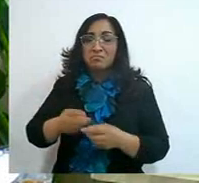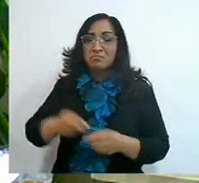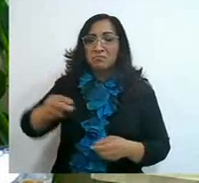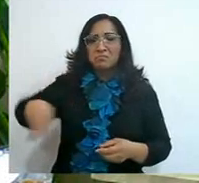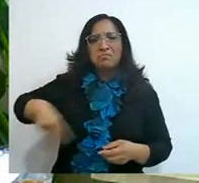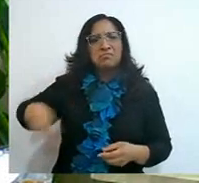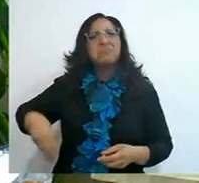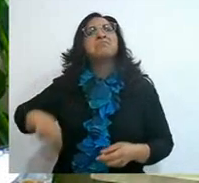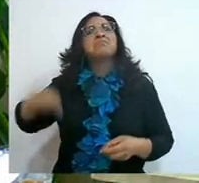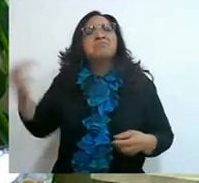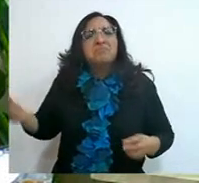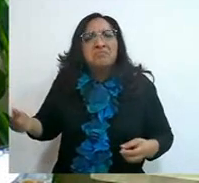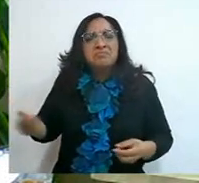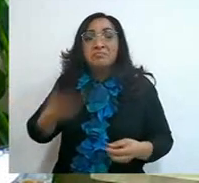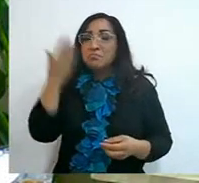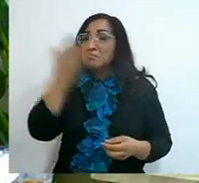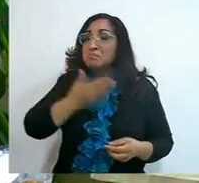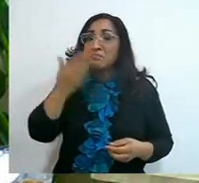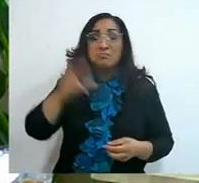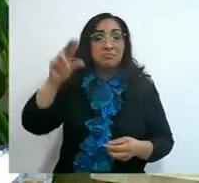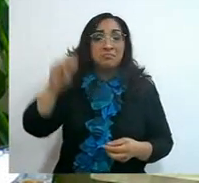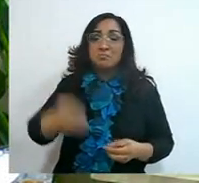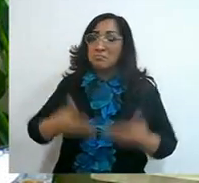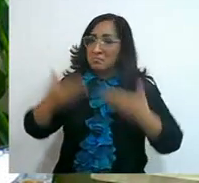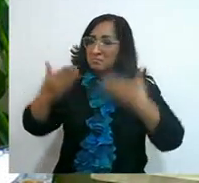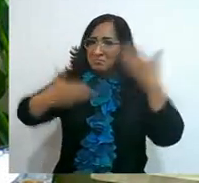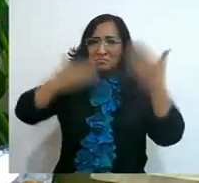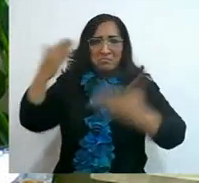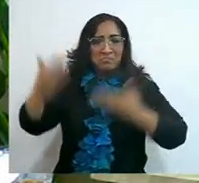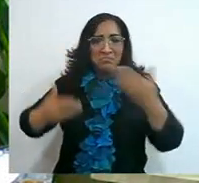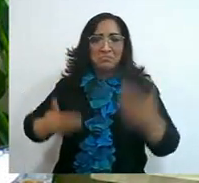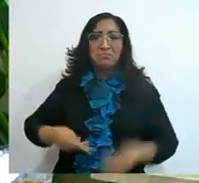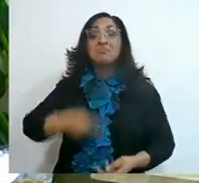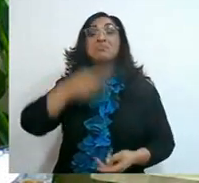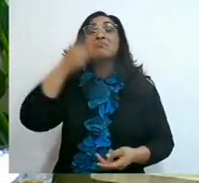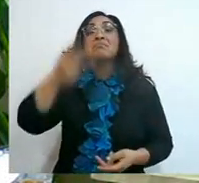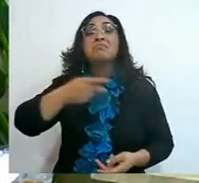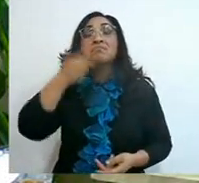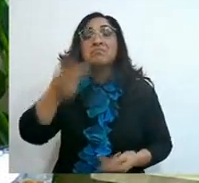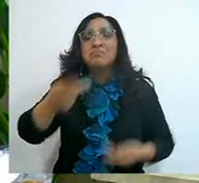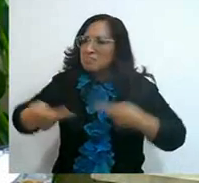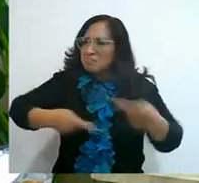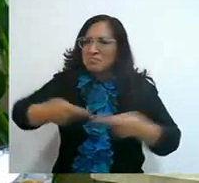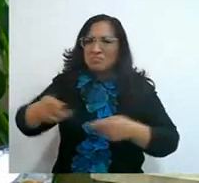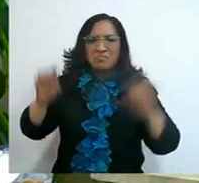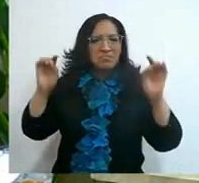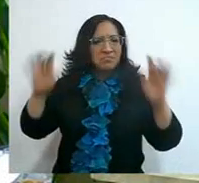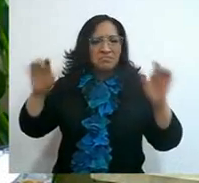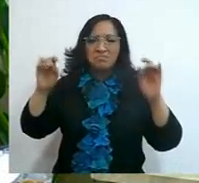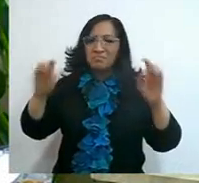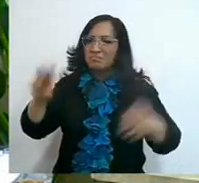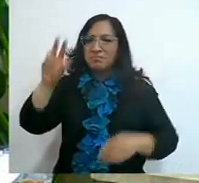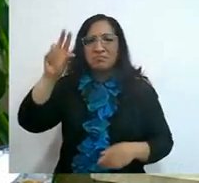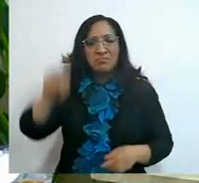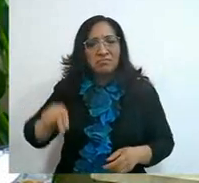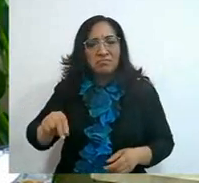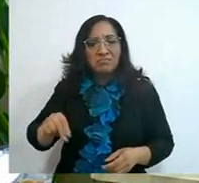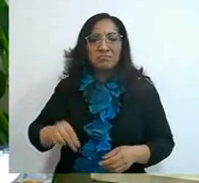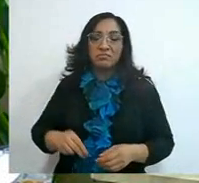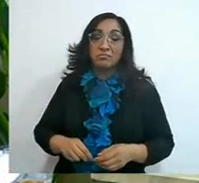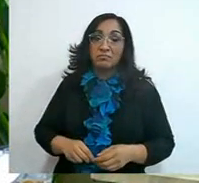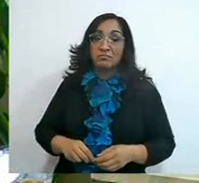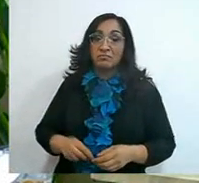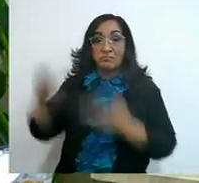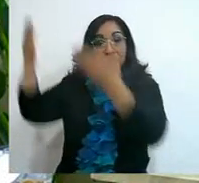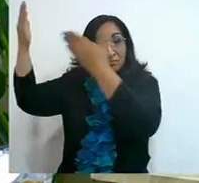doctrina? La Biblia no nos enseña que le hablemos a los ángeles. Los manda el Señor a